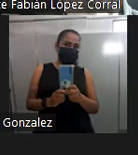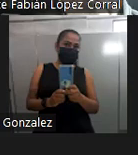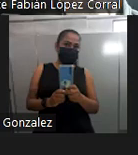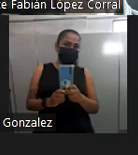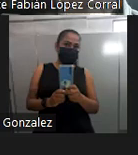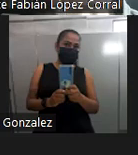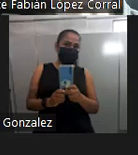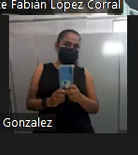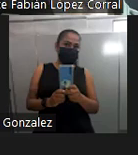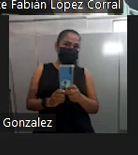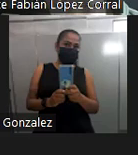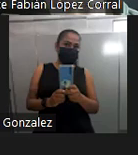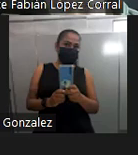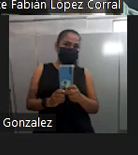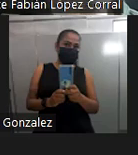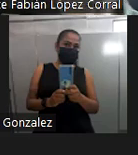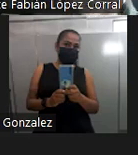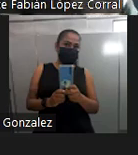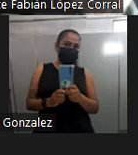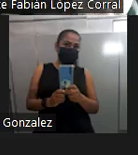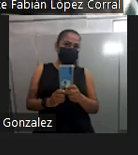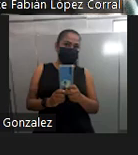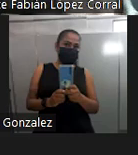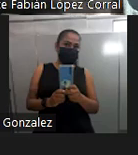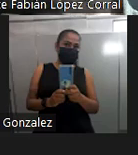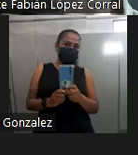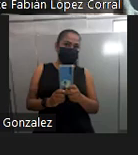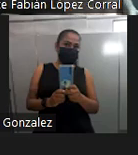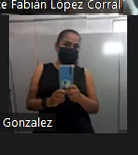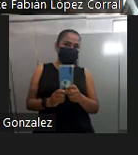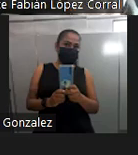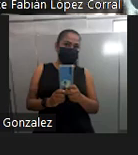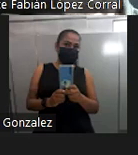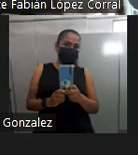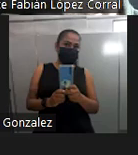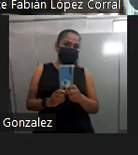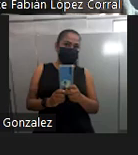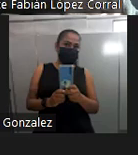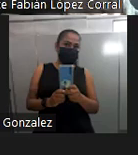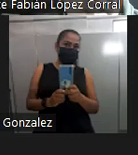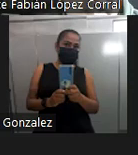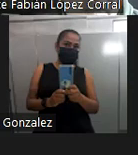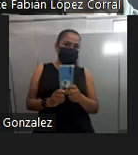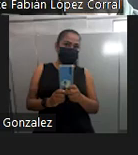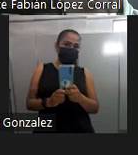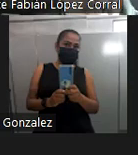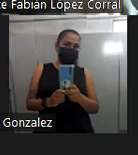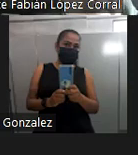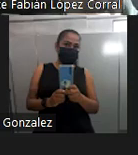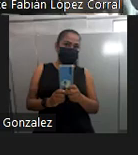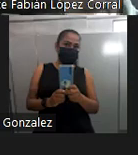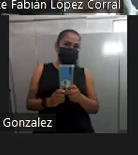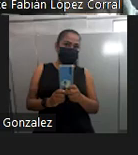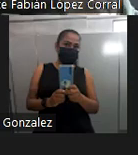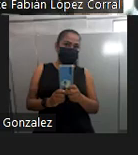van a fundar magma magma que sale en estas chimeneas naturales lo cual va